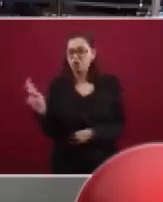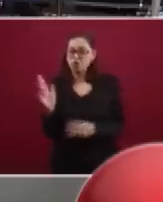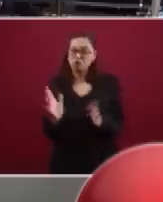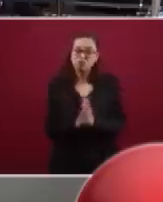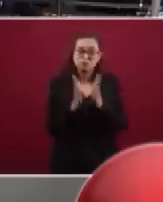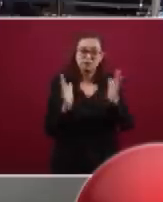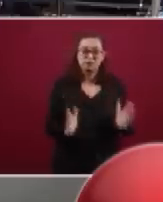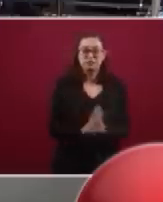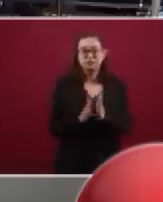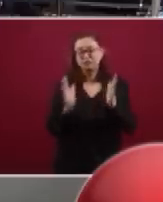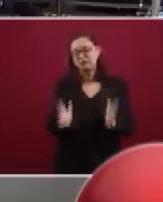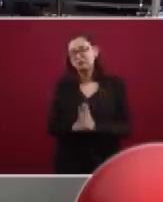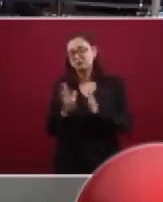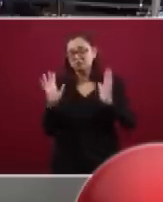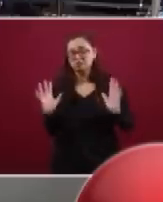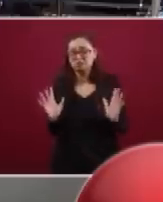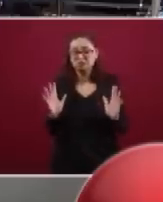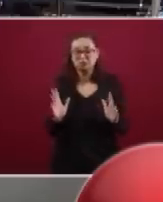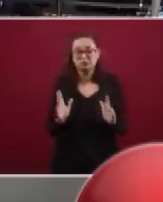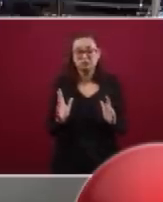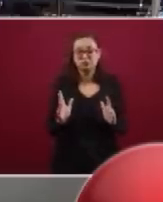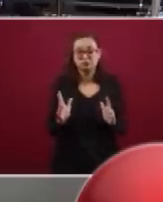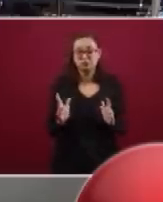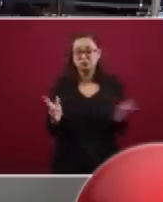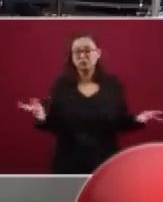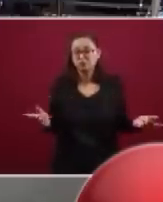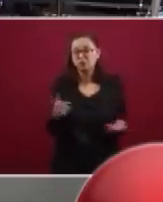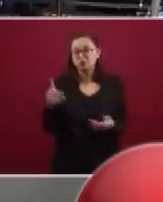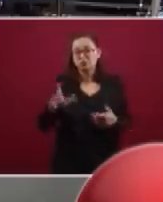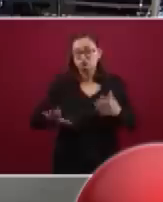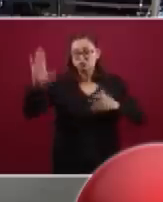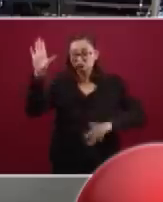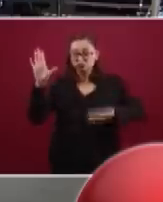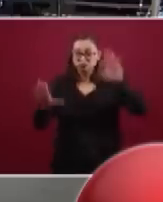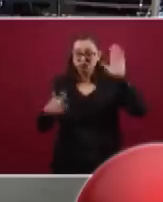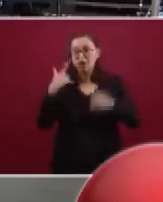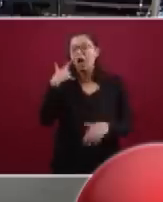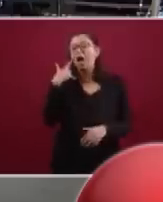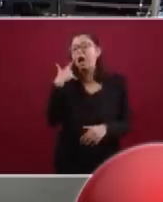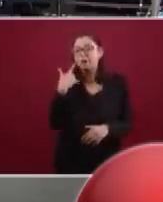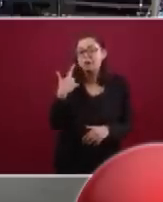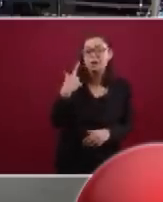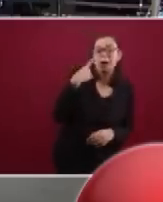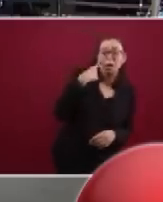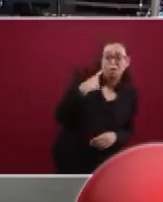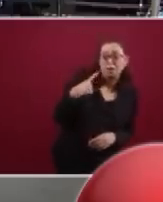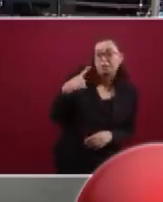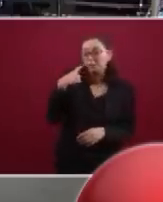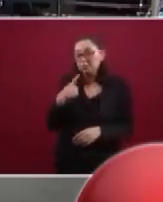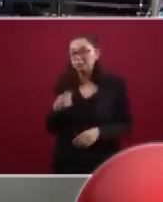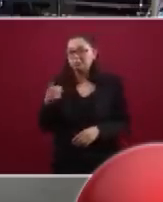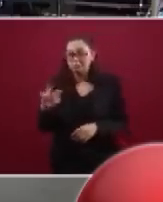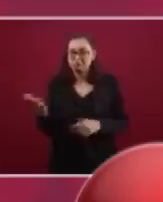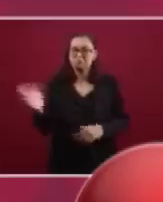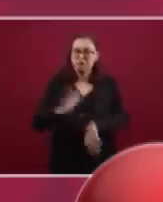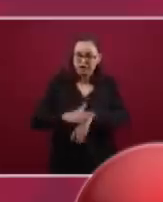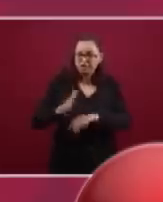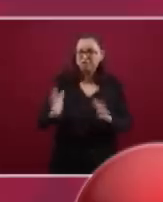yo? Ah, bueno, pues levanten la mano y vamos buscando que lleguen